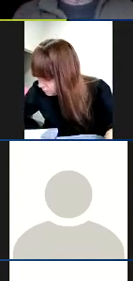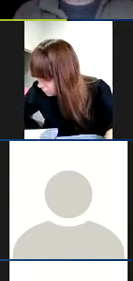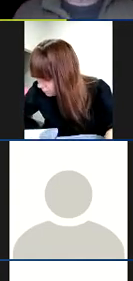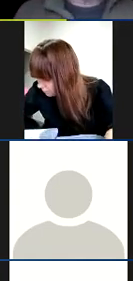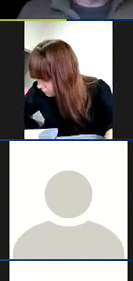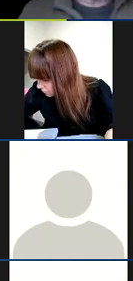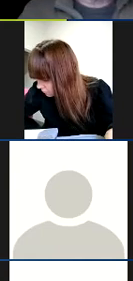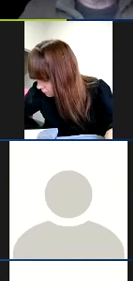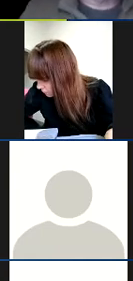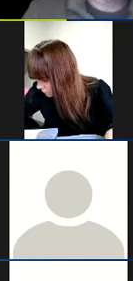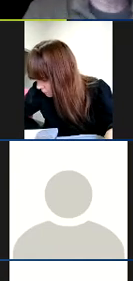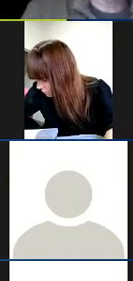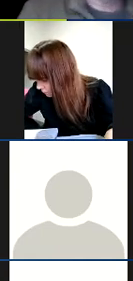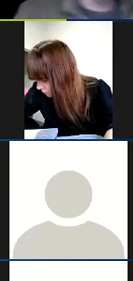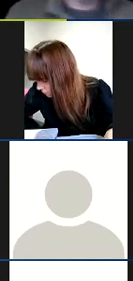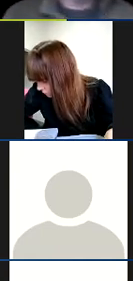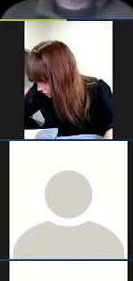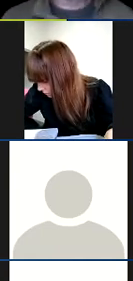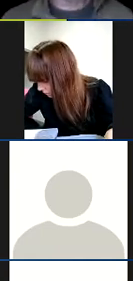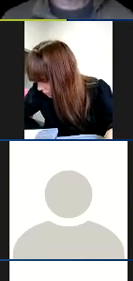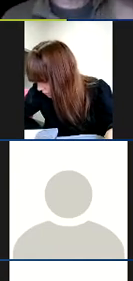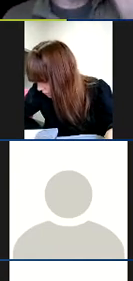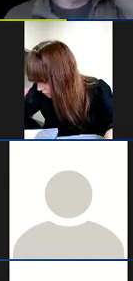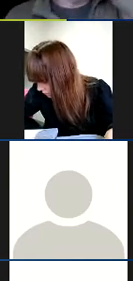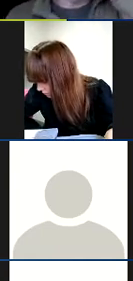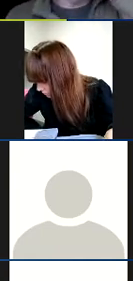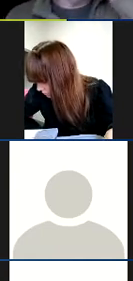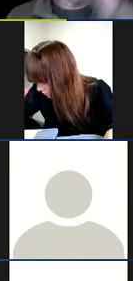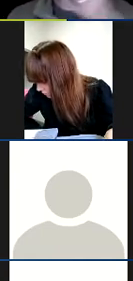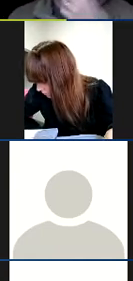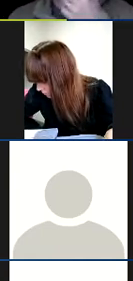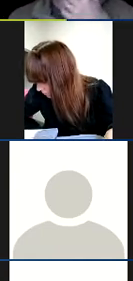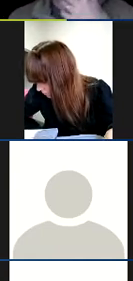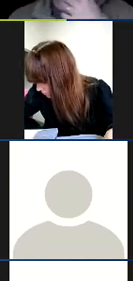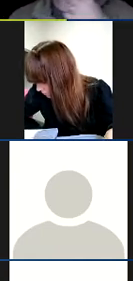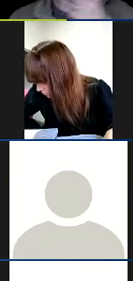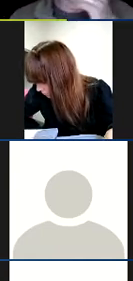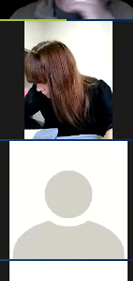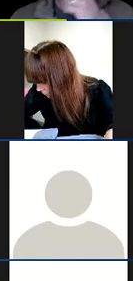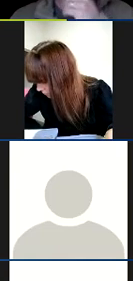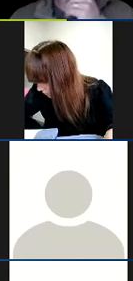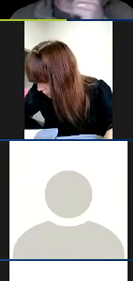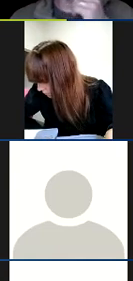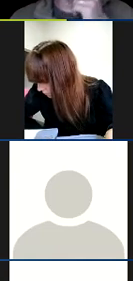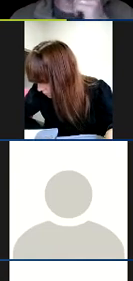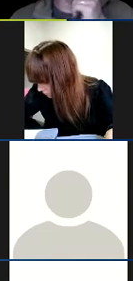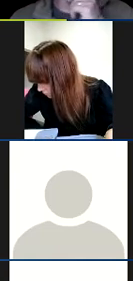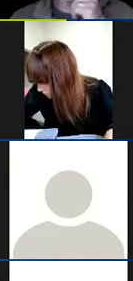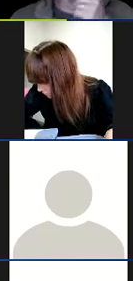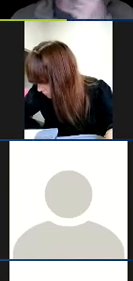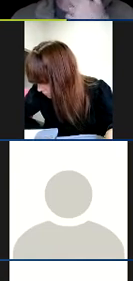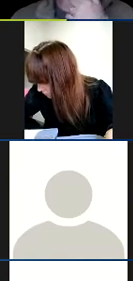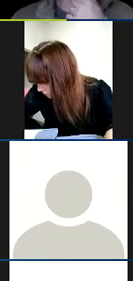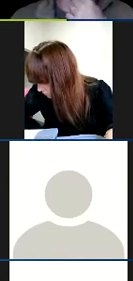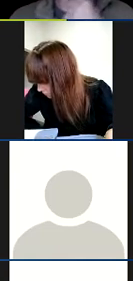prevé plazo de duración de la sociedad. Plazo de duración de la sociedad. Hay que ponerle duración a este